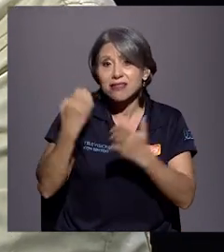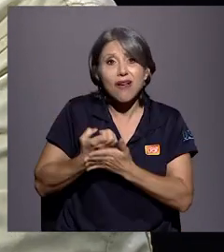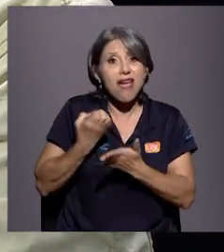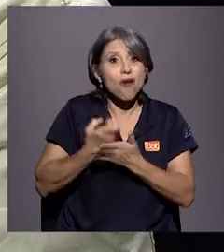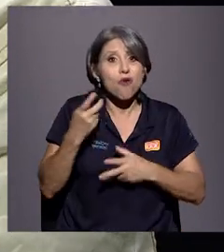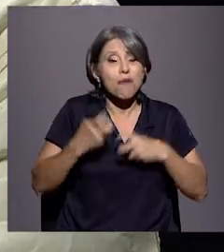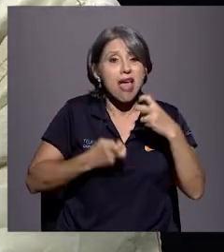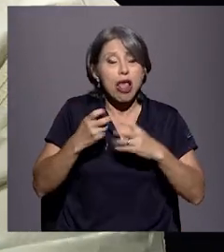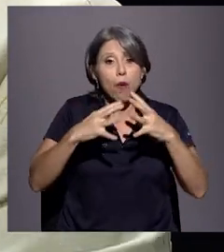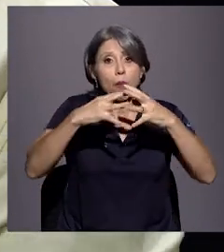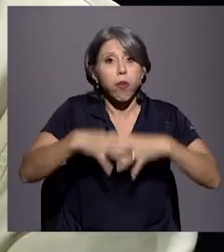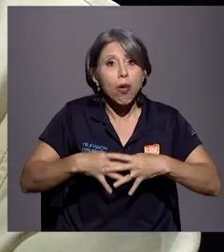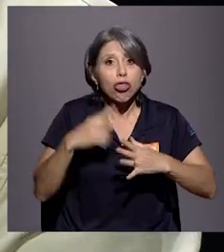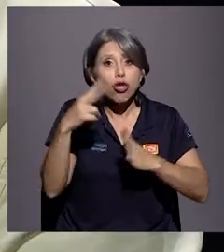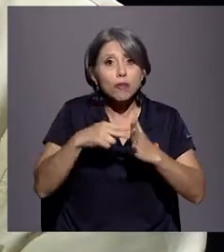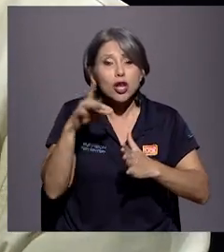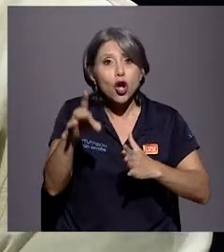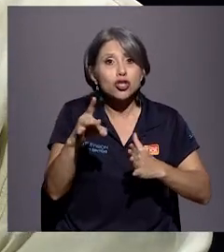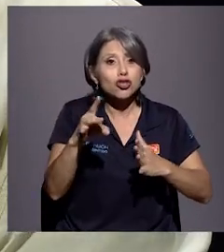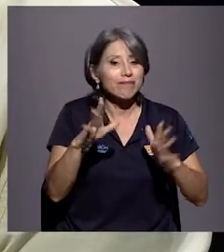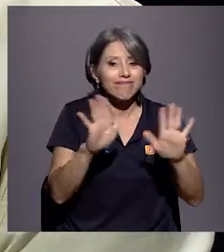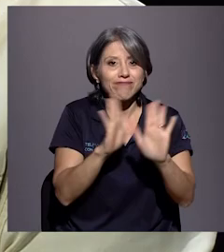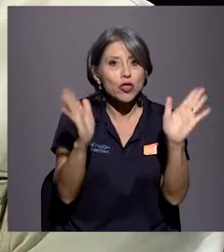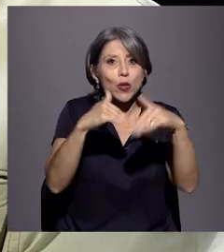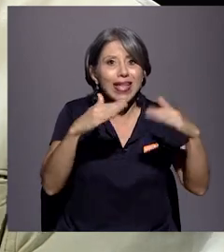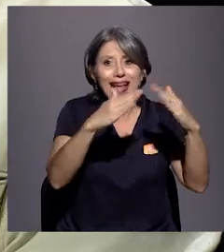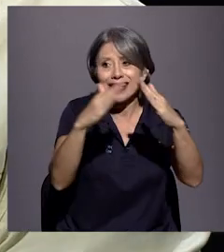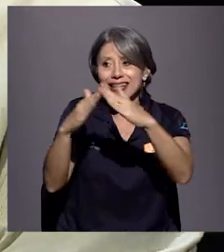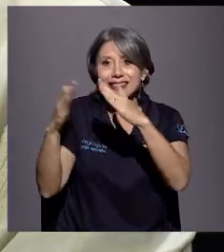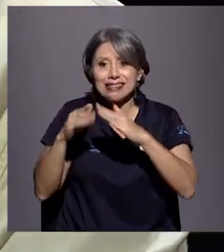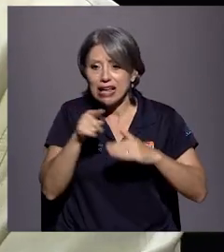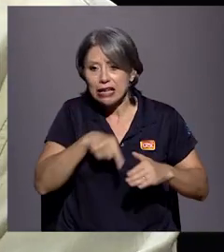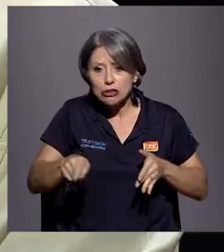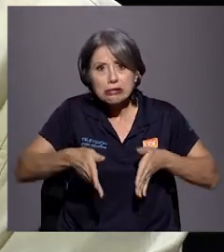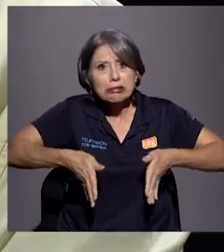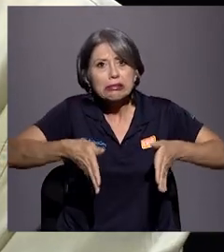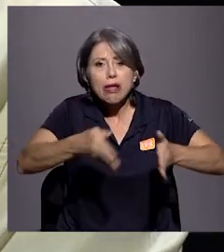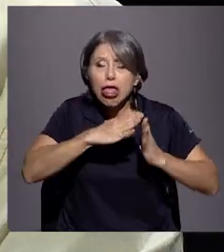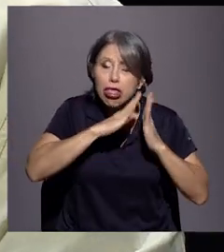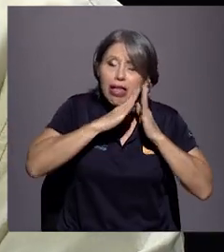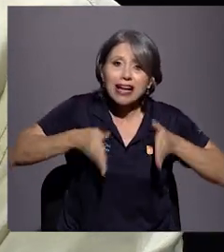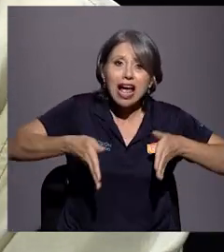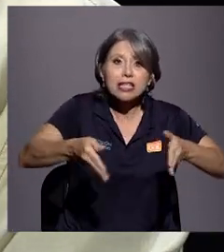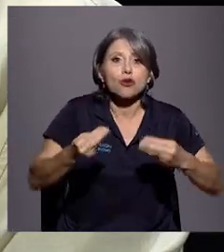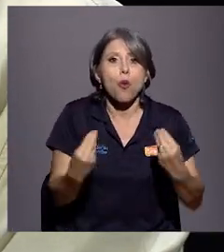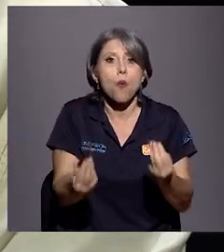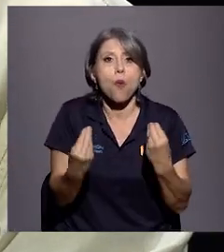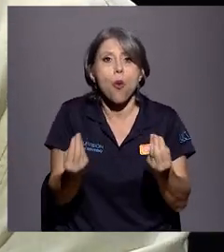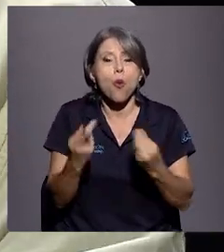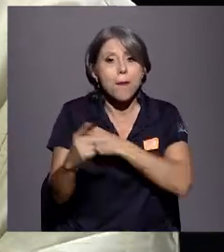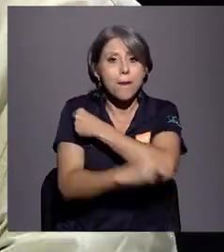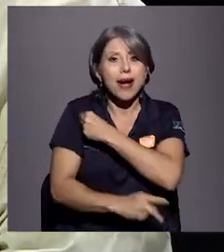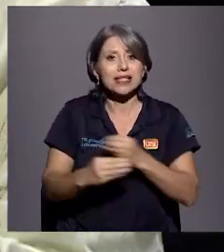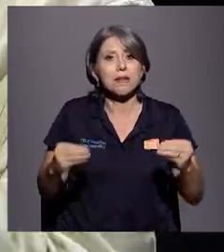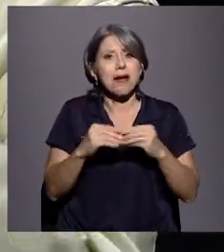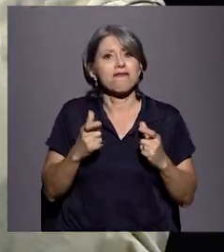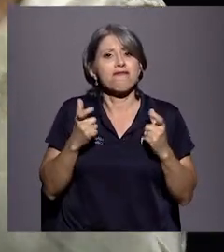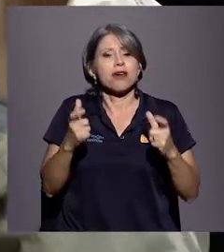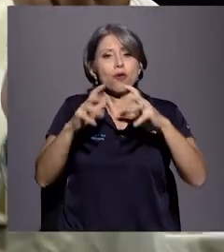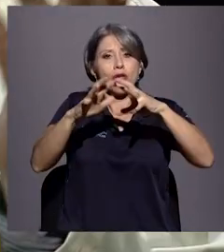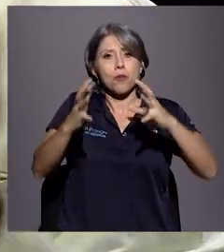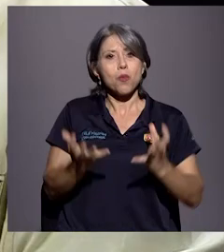de 2008 y lo recuperaron. Entonces, ¿cómo es posible que un país tan rico, el más rico del mundo, que hace